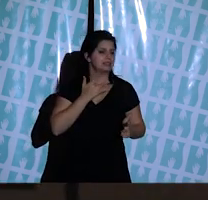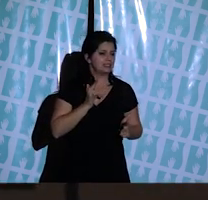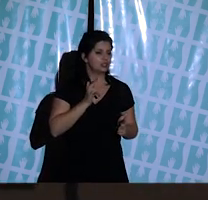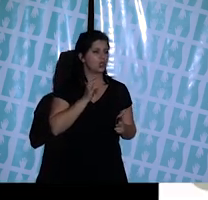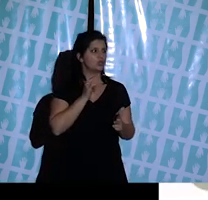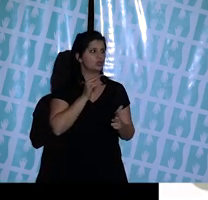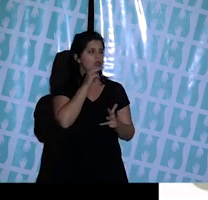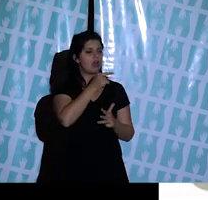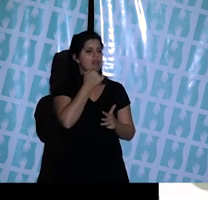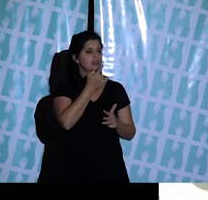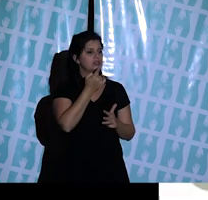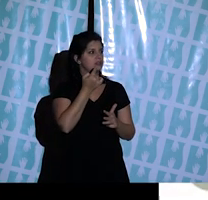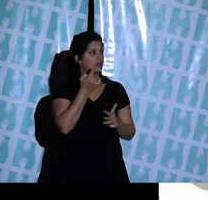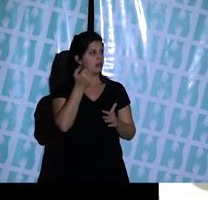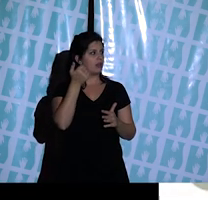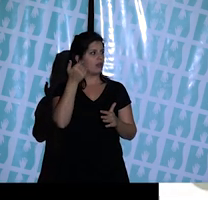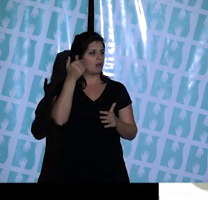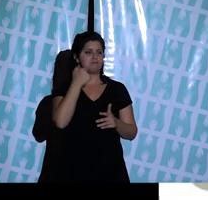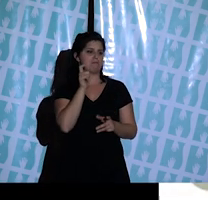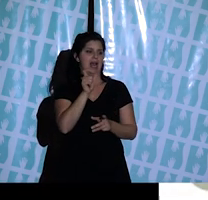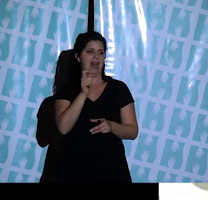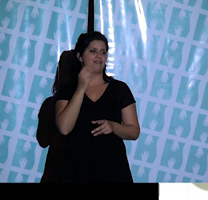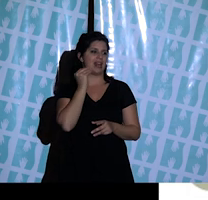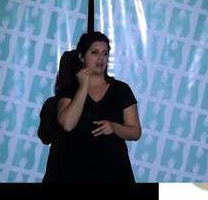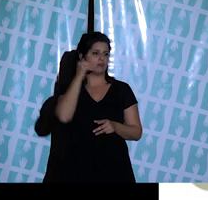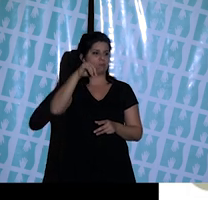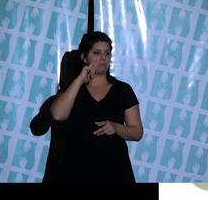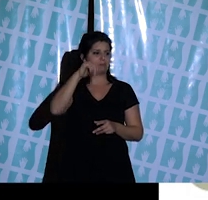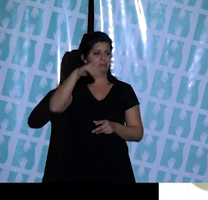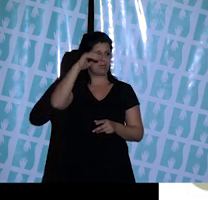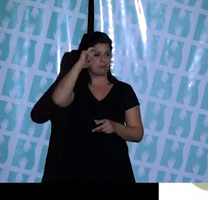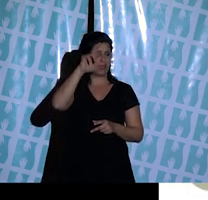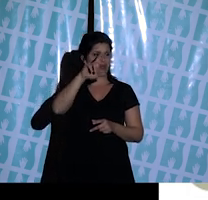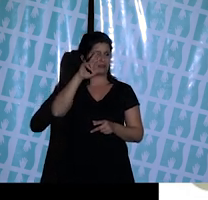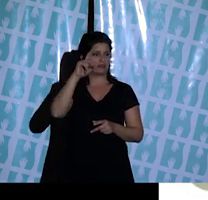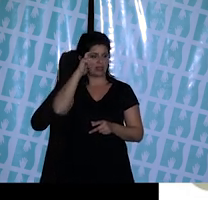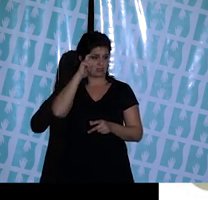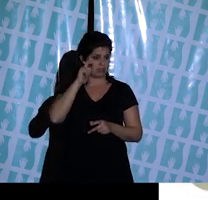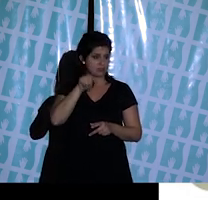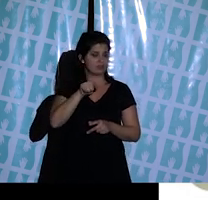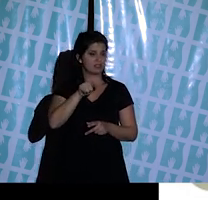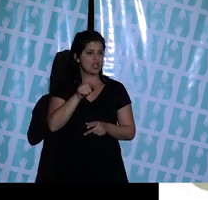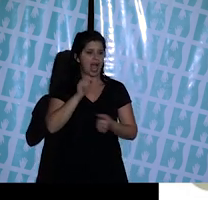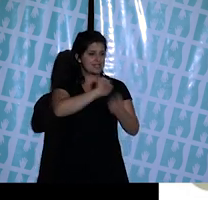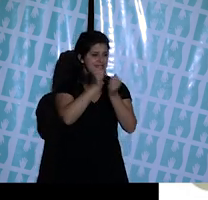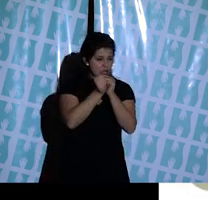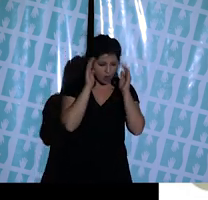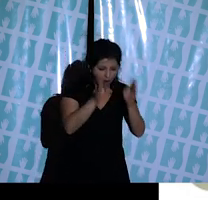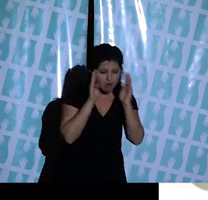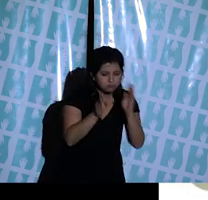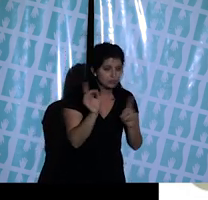sería cuando uno tiene una relación amorosa con alguien que no es sexual, pero es obsesiva de cuidado, por